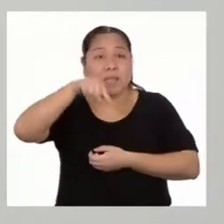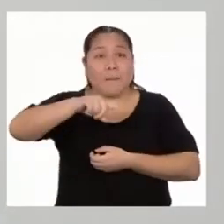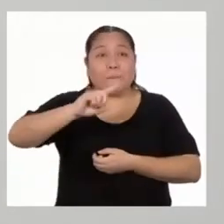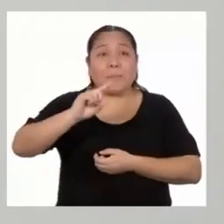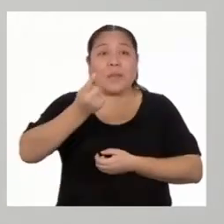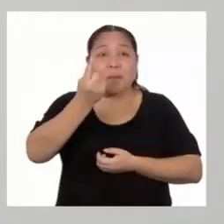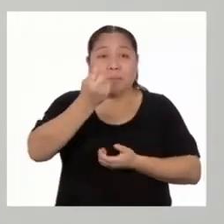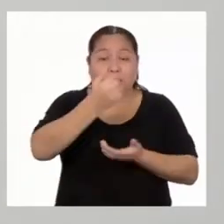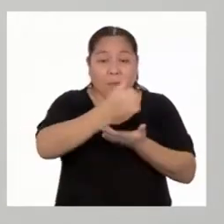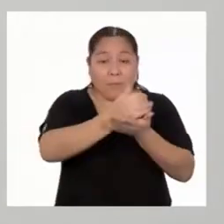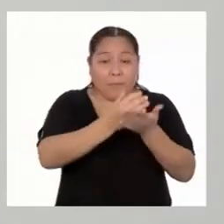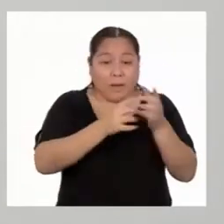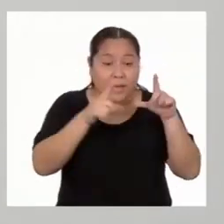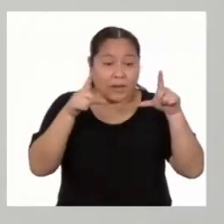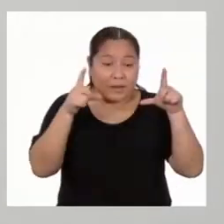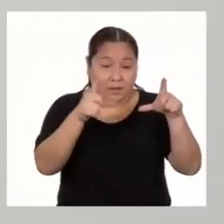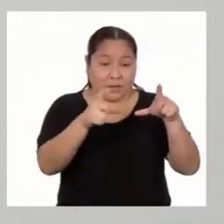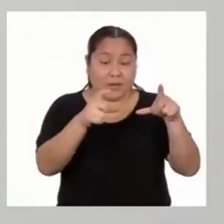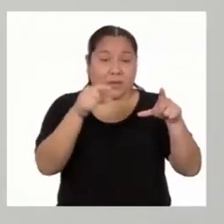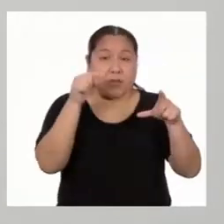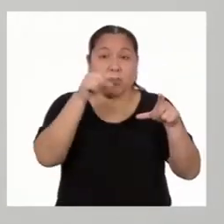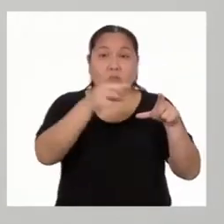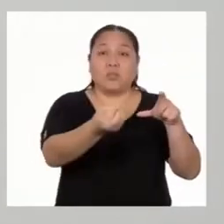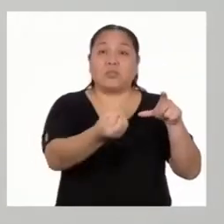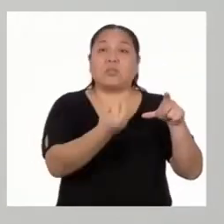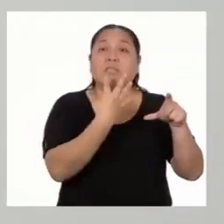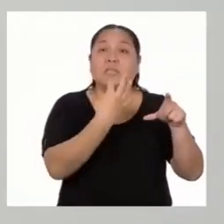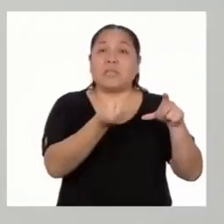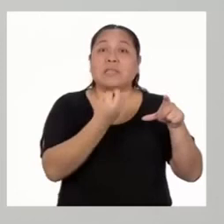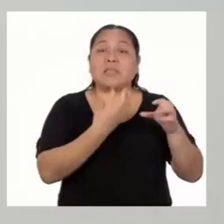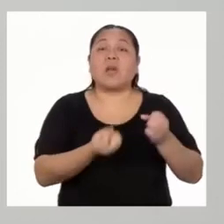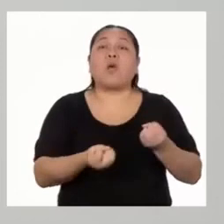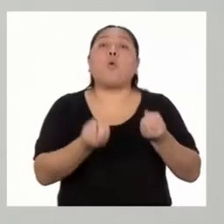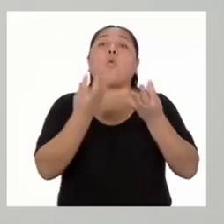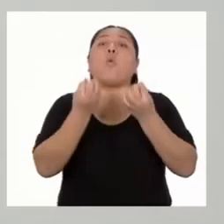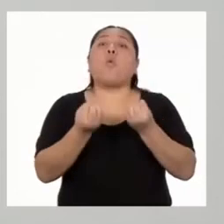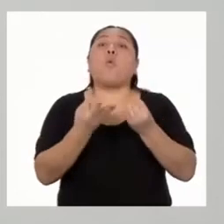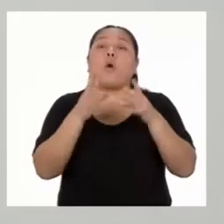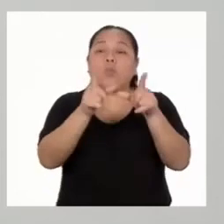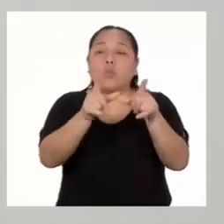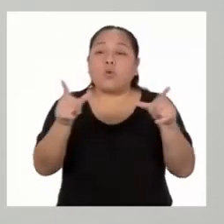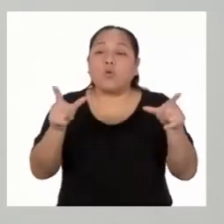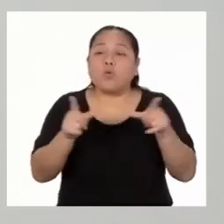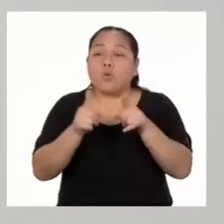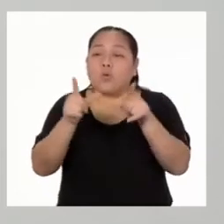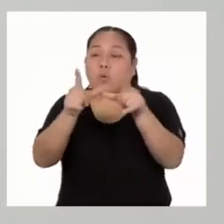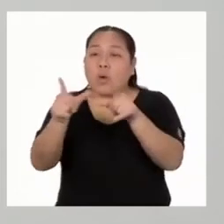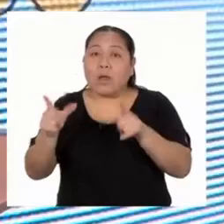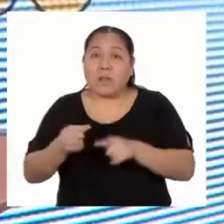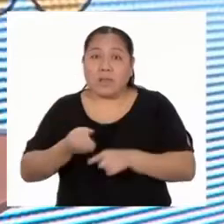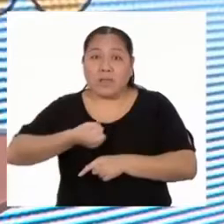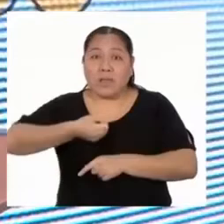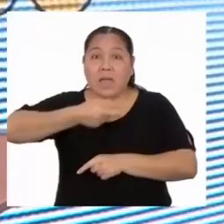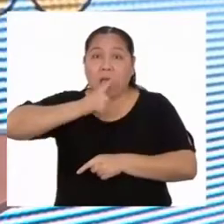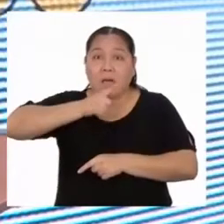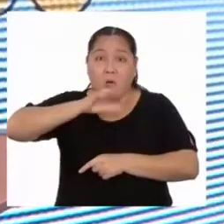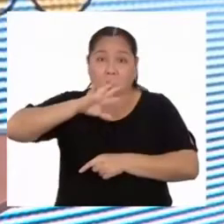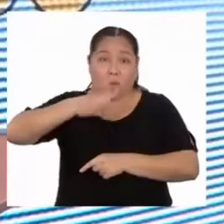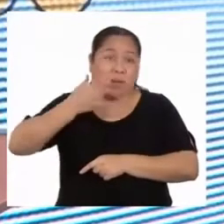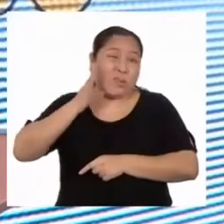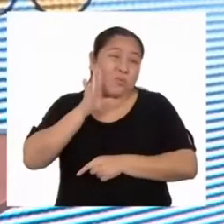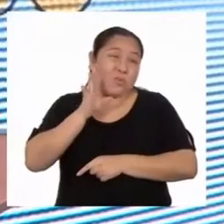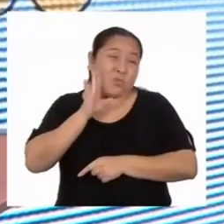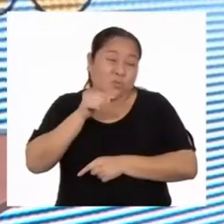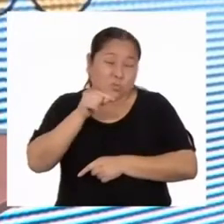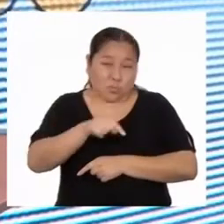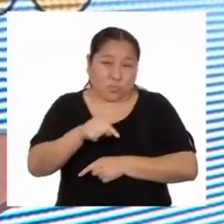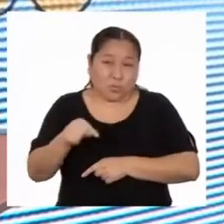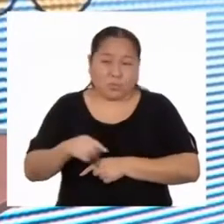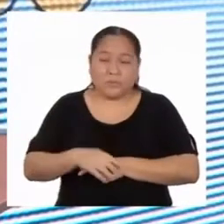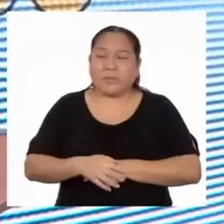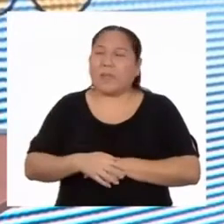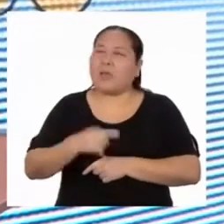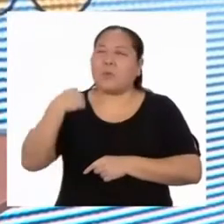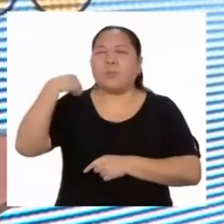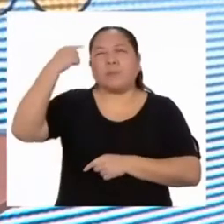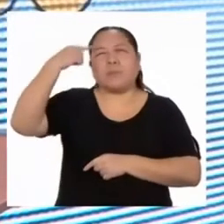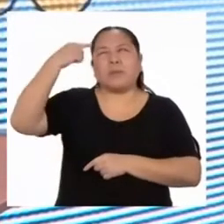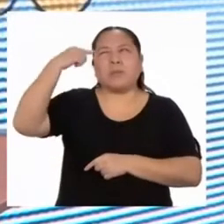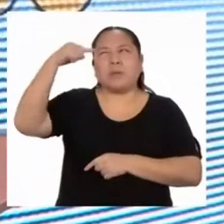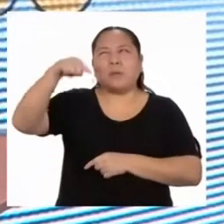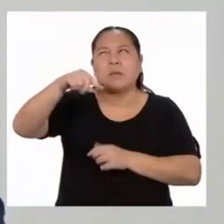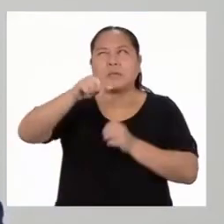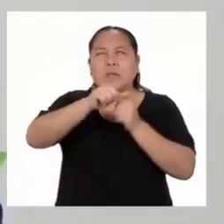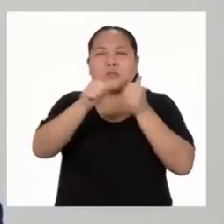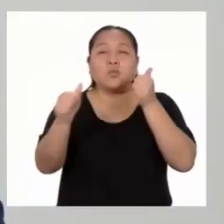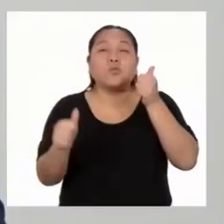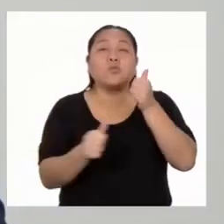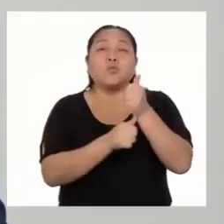párrafo nos hablan de la cantidad de unidades hidrográficas contaminadas. Este vendría a ser el